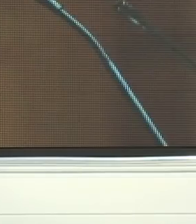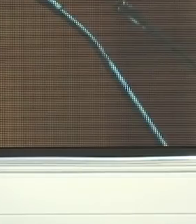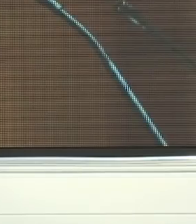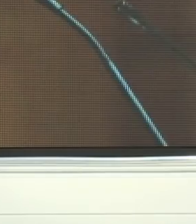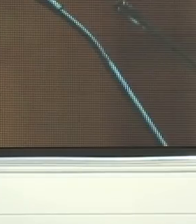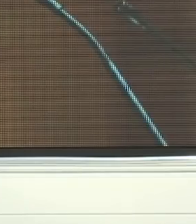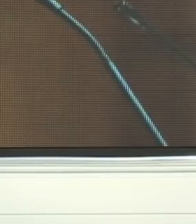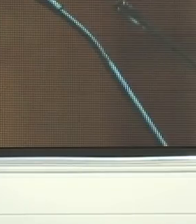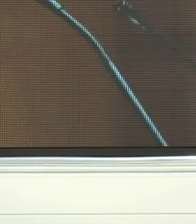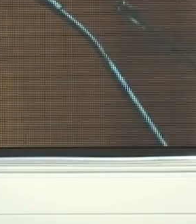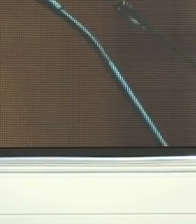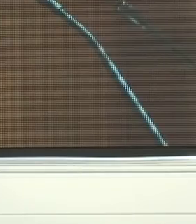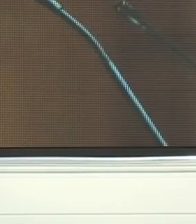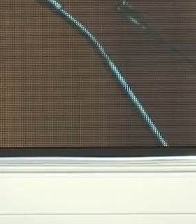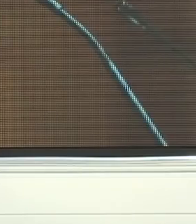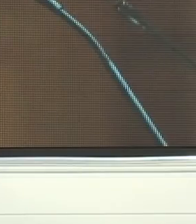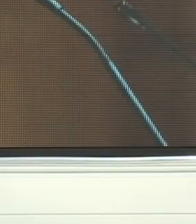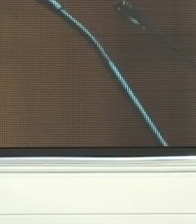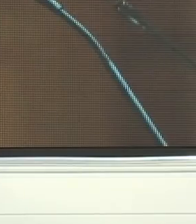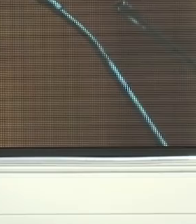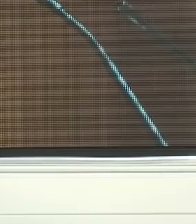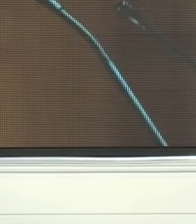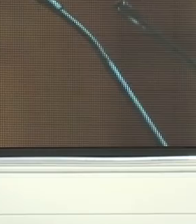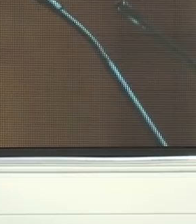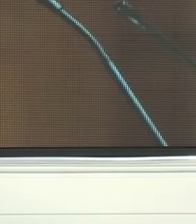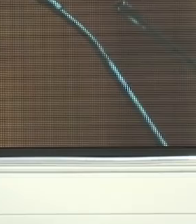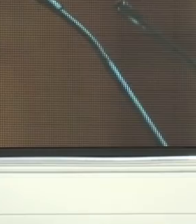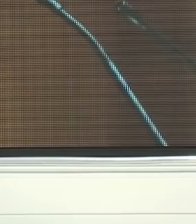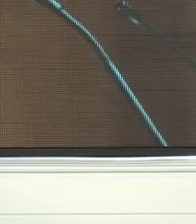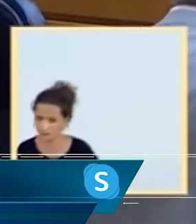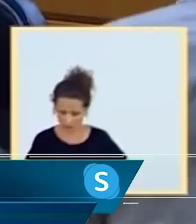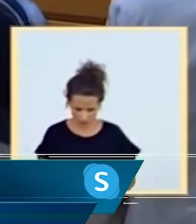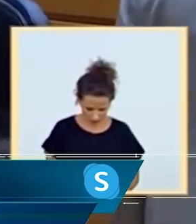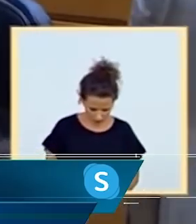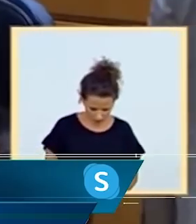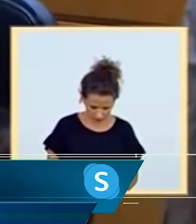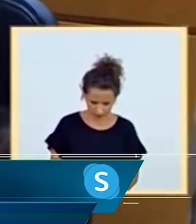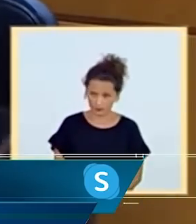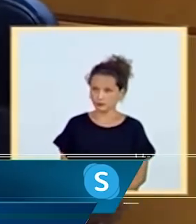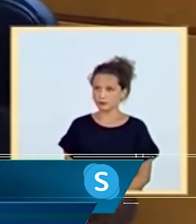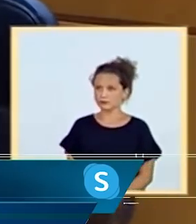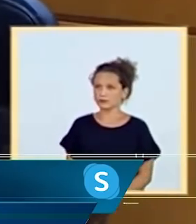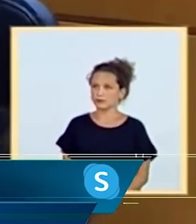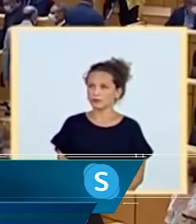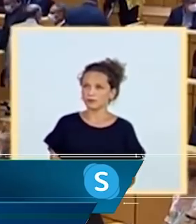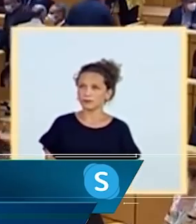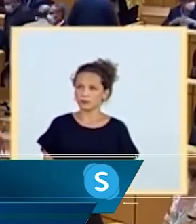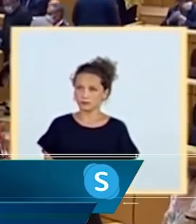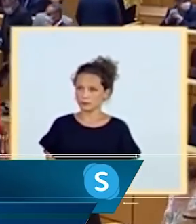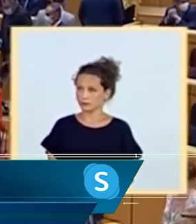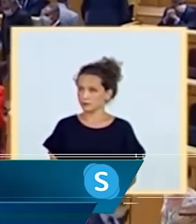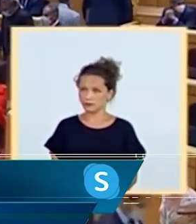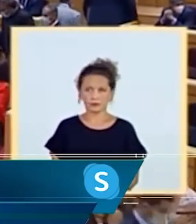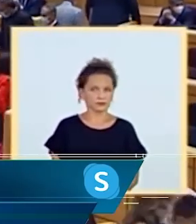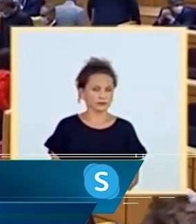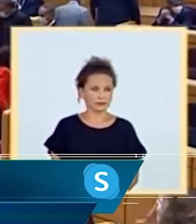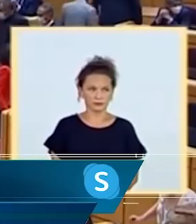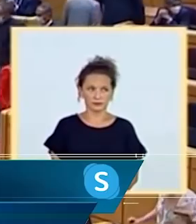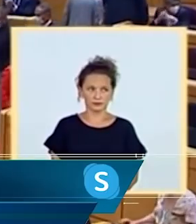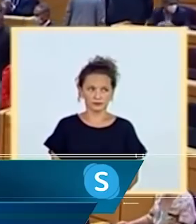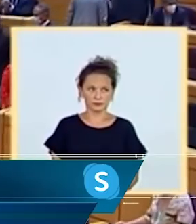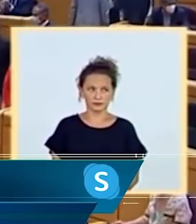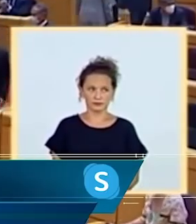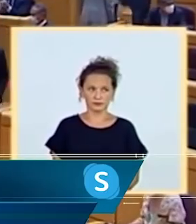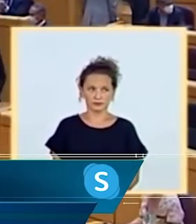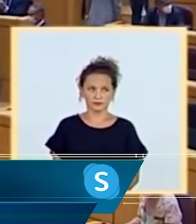hizo algún vídeo en el cual decía eso que eran pues bueno eran gente de paz gente política presos políticos incluso o sea que